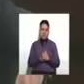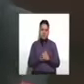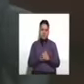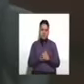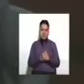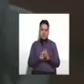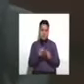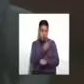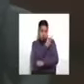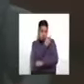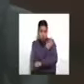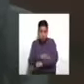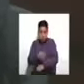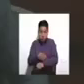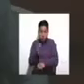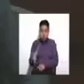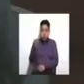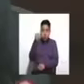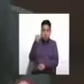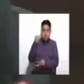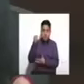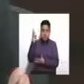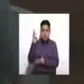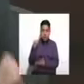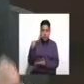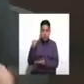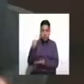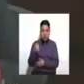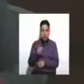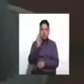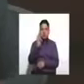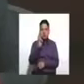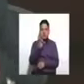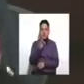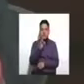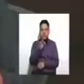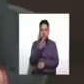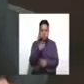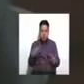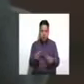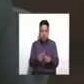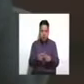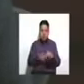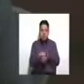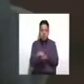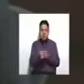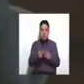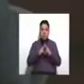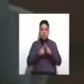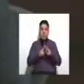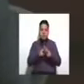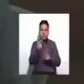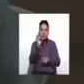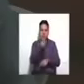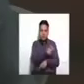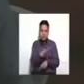quitando 2 billones de la reserva al Banco Agrario en un país donde solamente 3 de cada 10 pequeños productores tienen acceso a crédito,